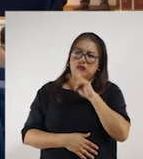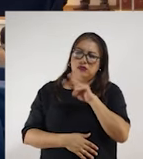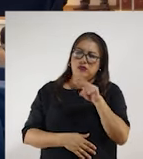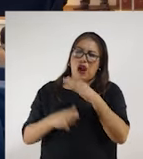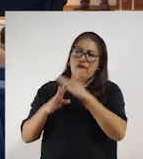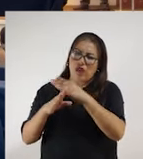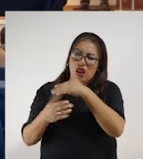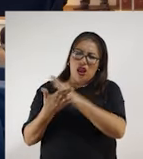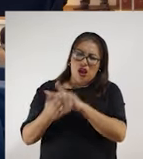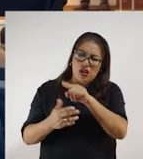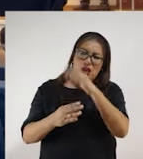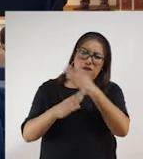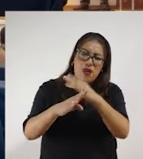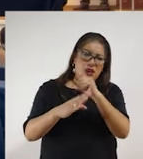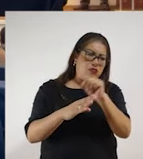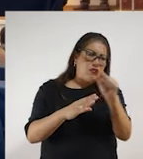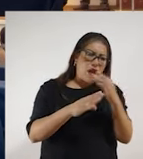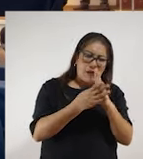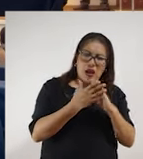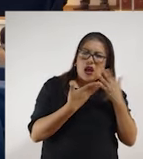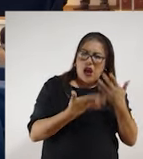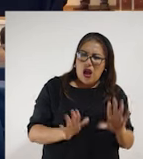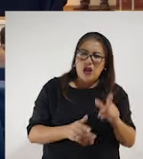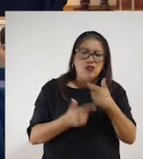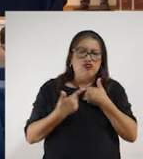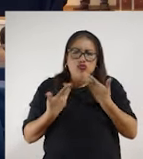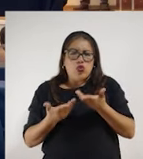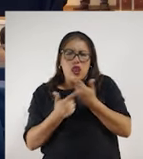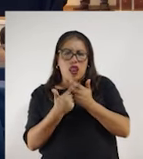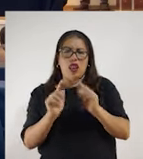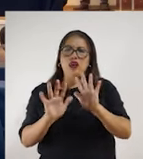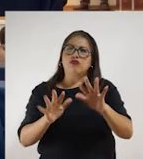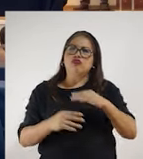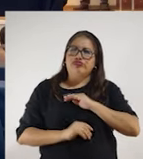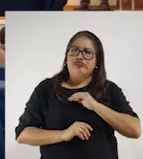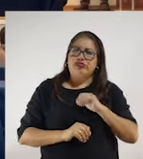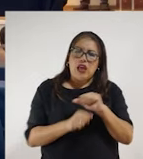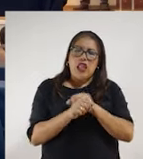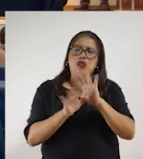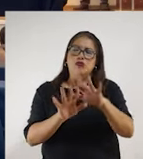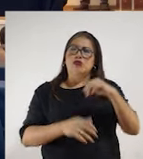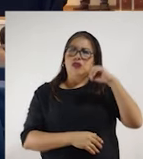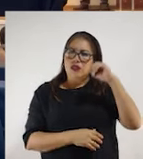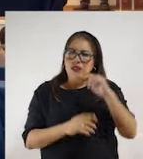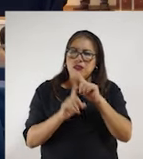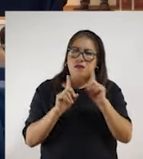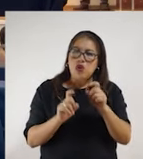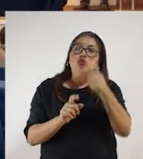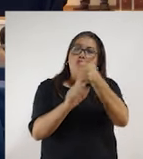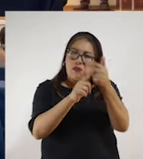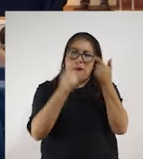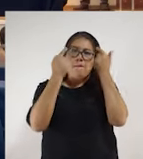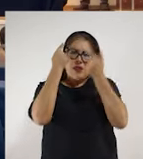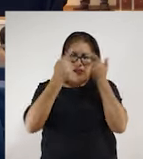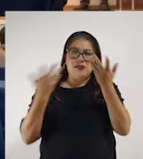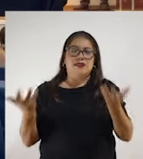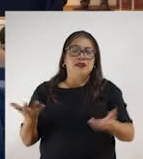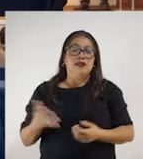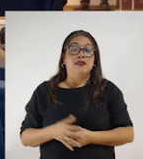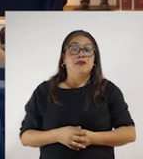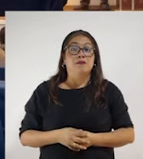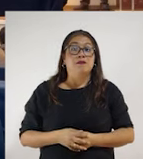que depende de mí eliminarla para que esta persona pueda ejercer plenamente sus derechos? Siempre preguntémonos